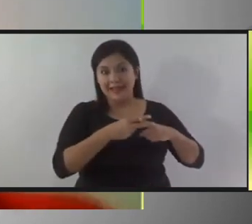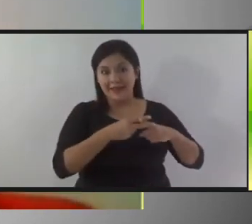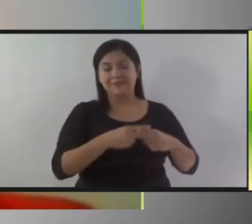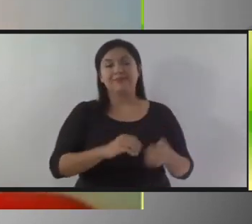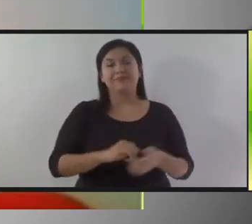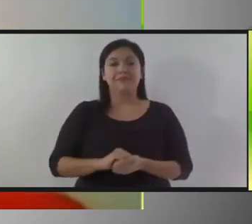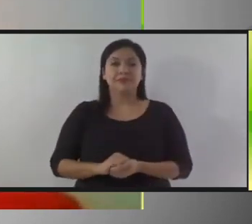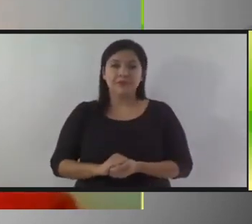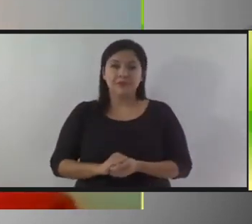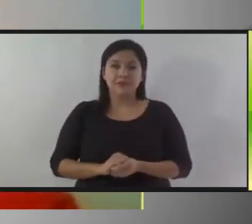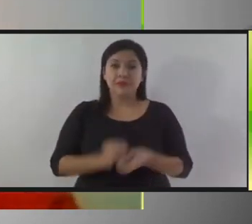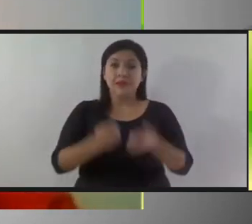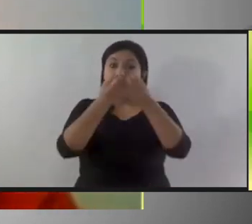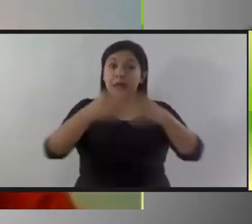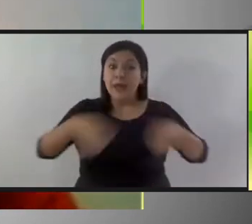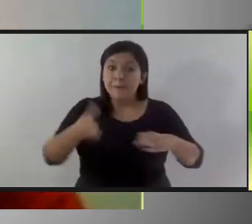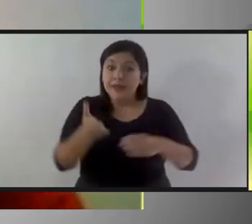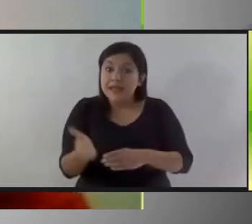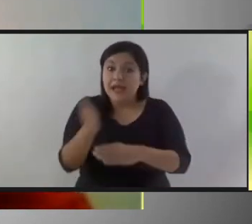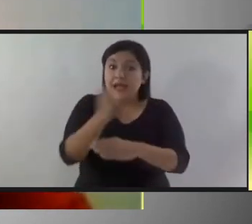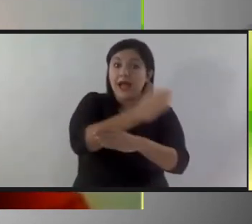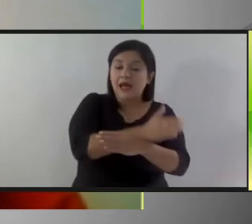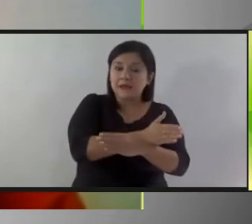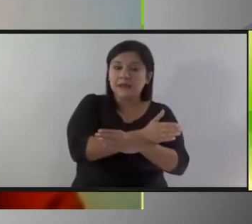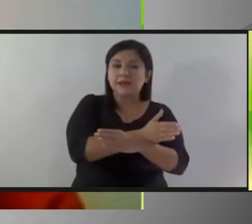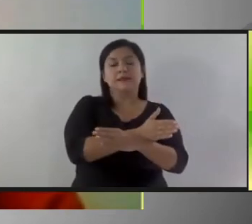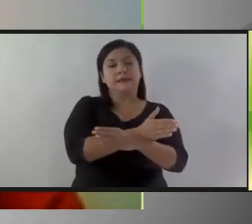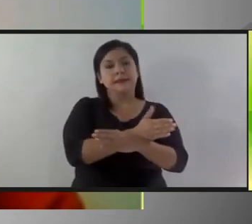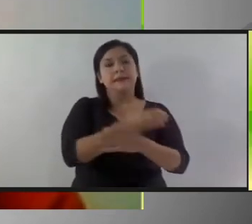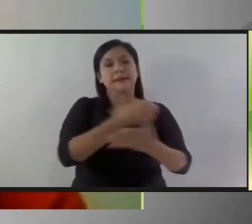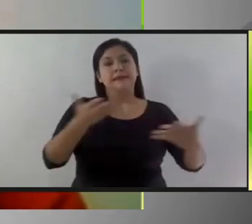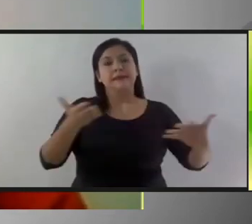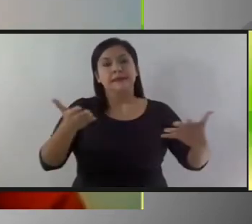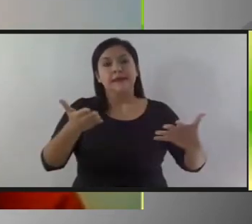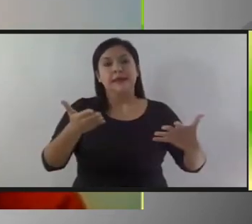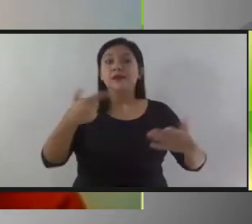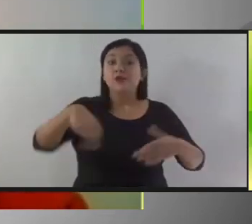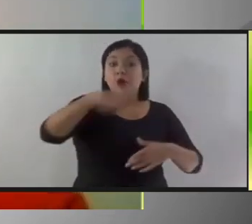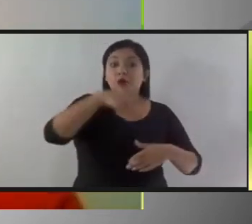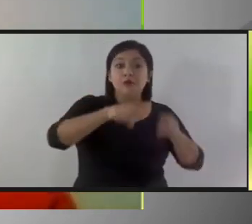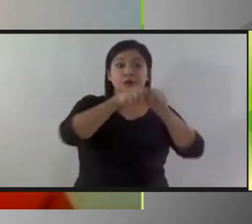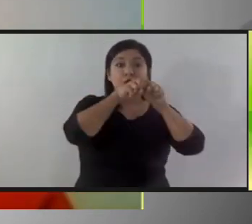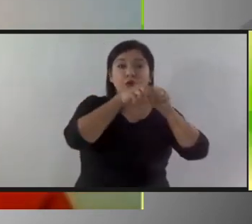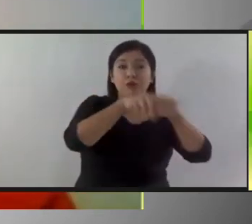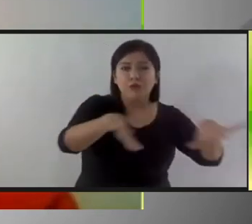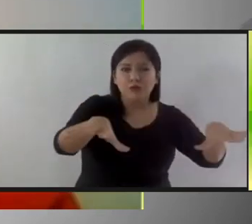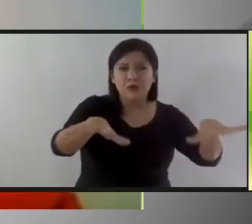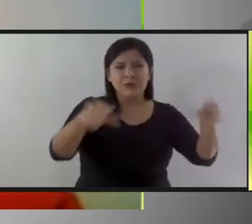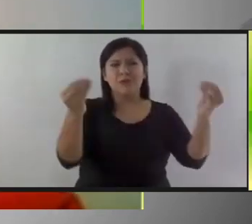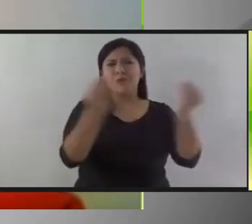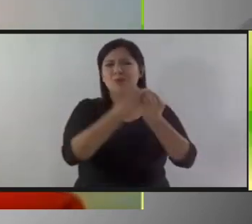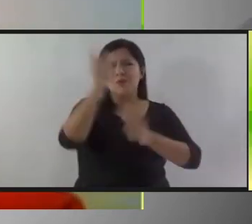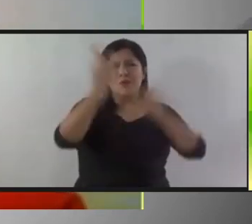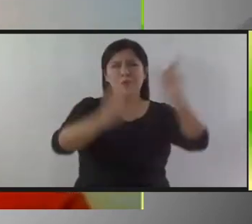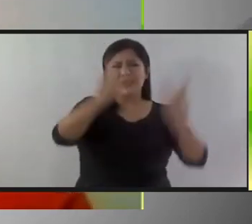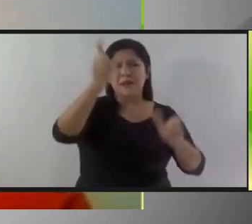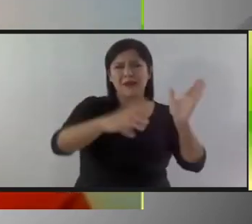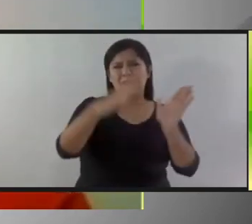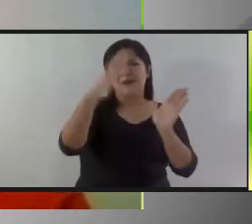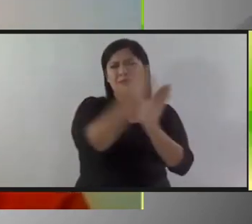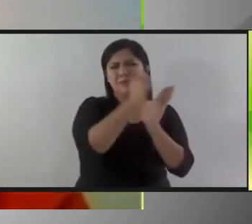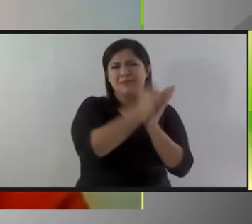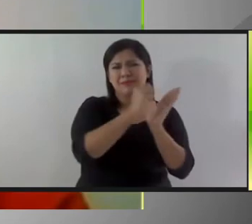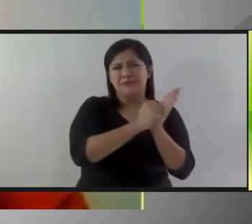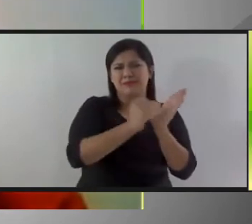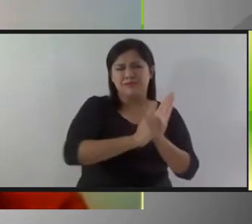Antes de dar comienzo formal a este encuentro, y dado que la convocatoria ha superado ampliamente nuestras